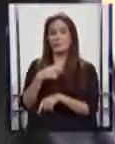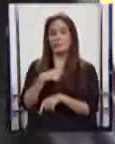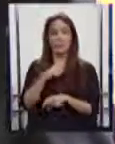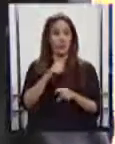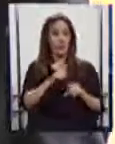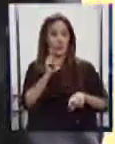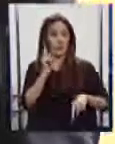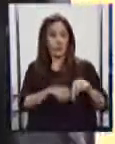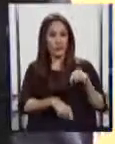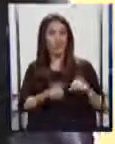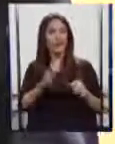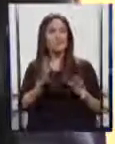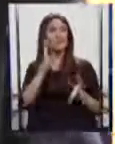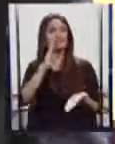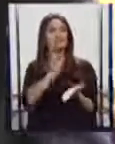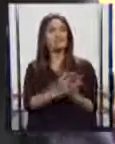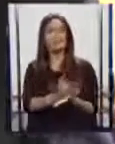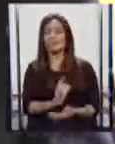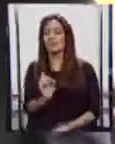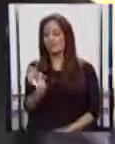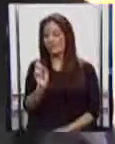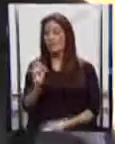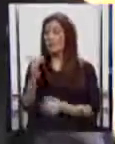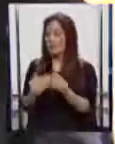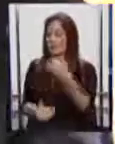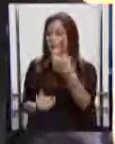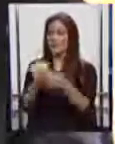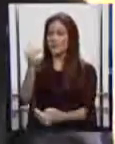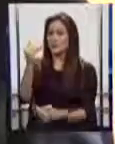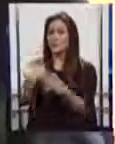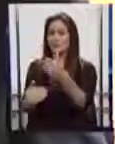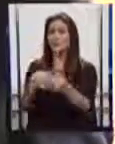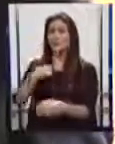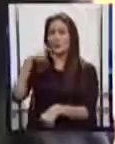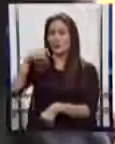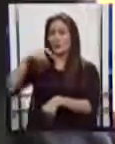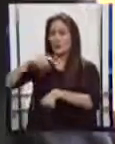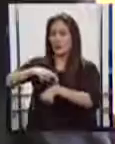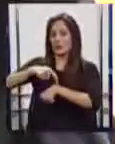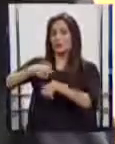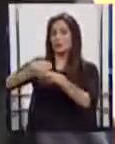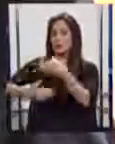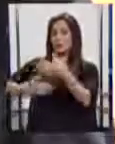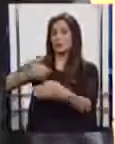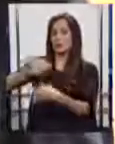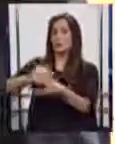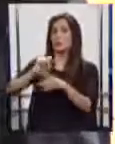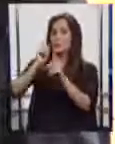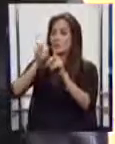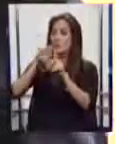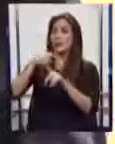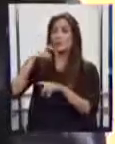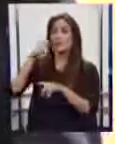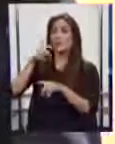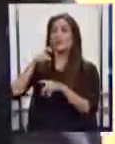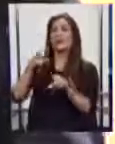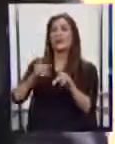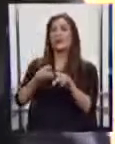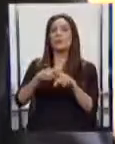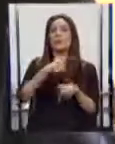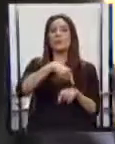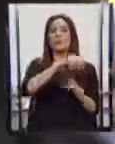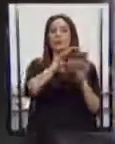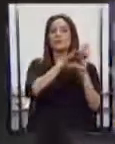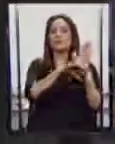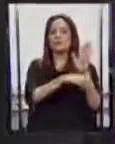pasos que usted está señalando. Es inevitable, por eso es un procedimiento que requiere tiempo y va a requerir primero destrabar el candado de la Corte